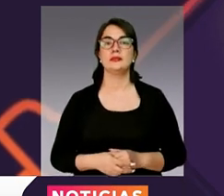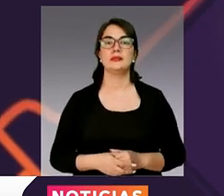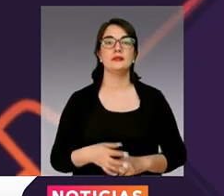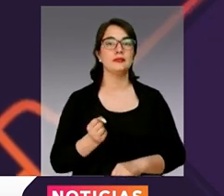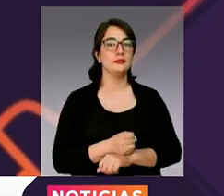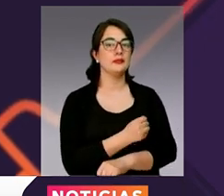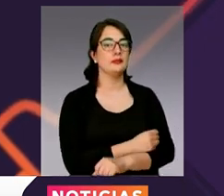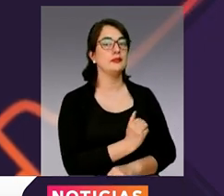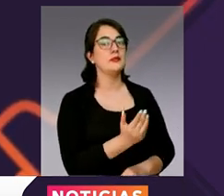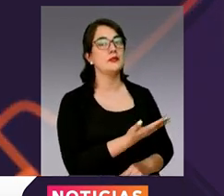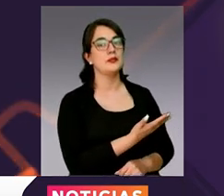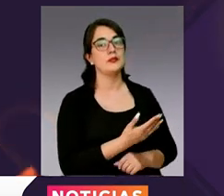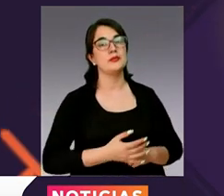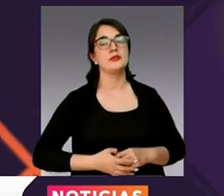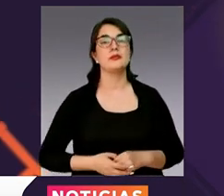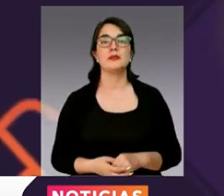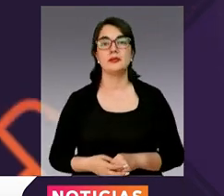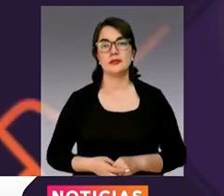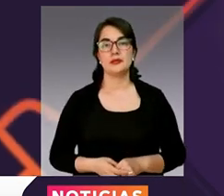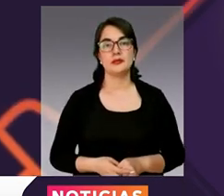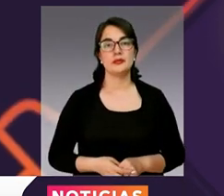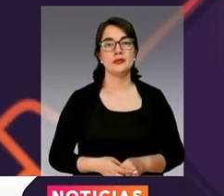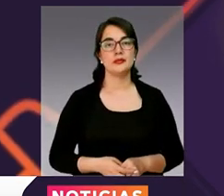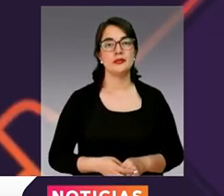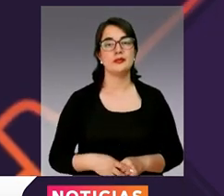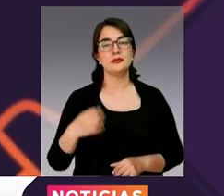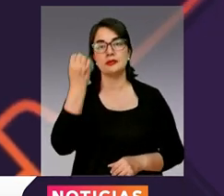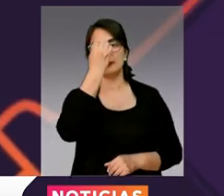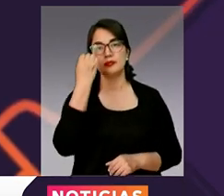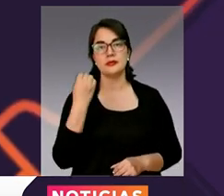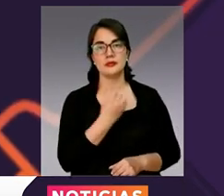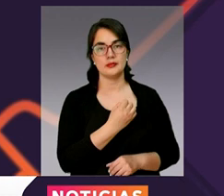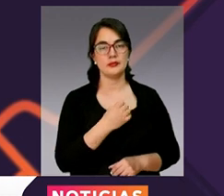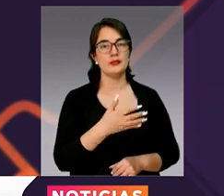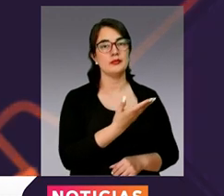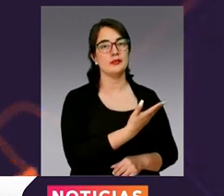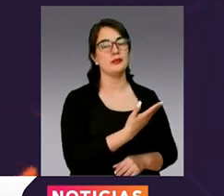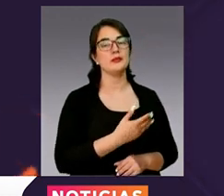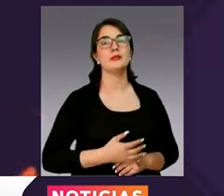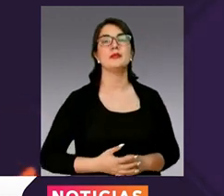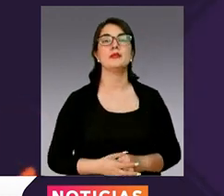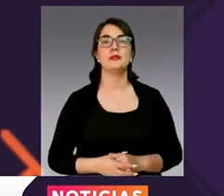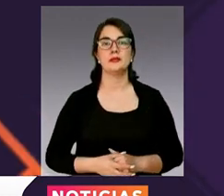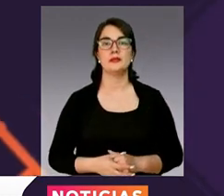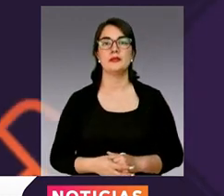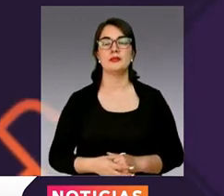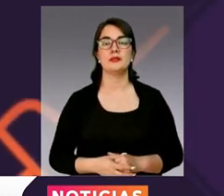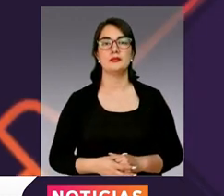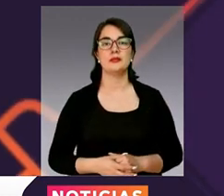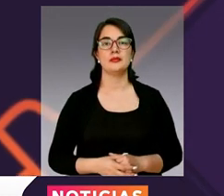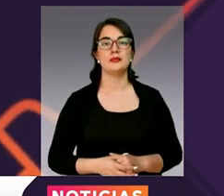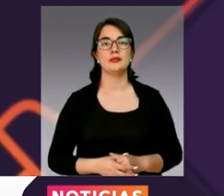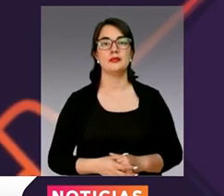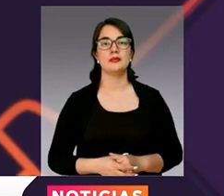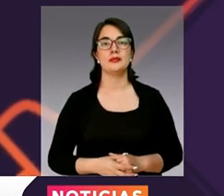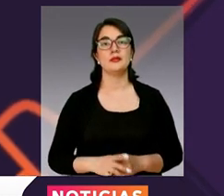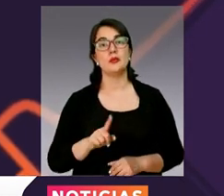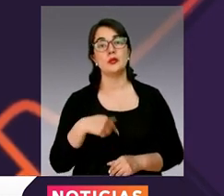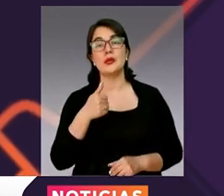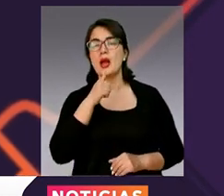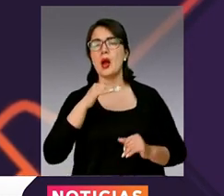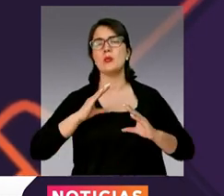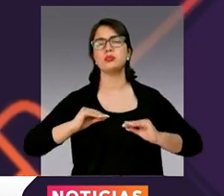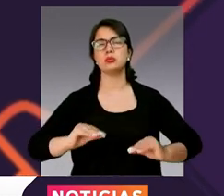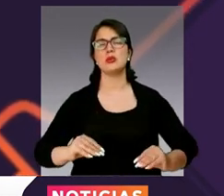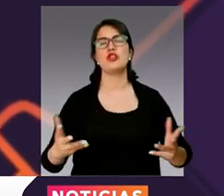el barrio Sabana de Tibabuyes y en Soacha en 3 zonas del municipio. Mientras que los cortes de agua serán en la